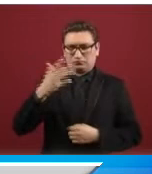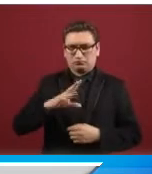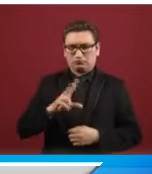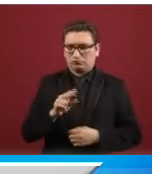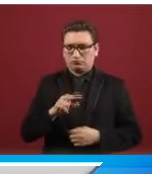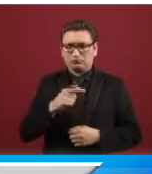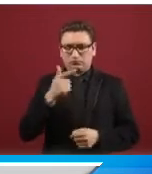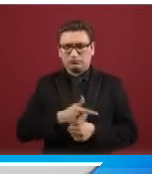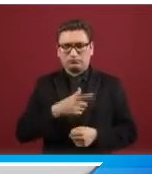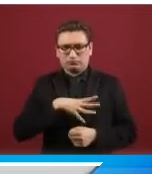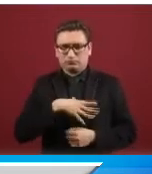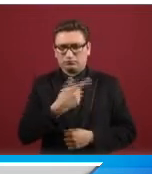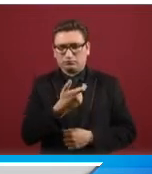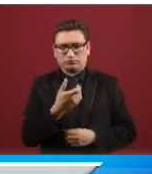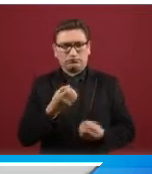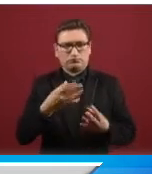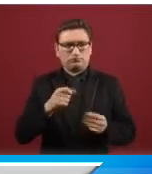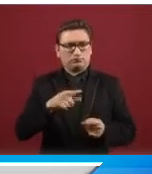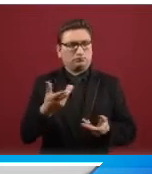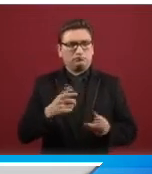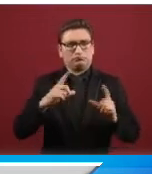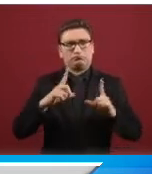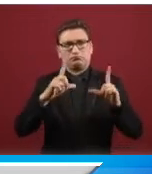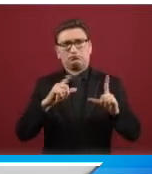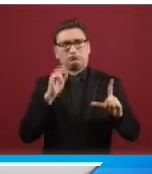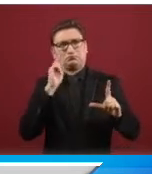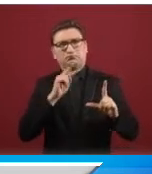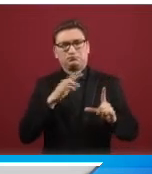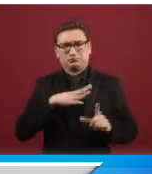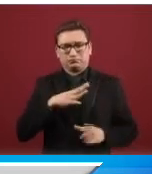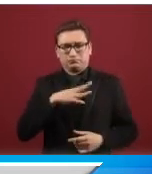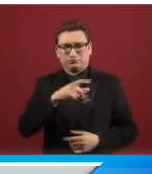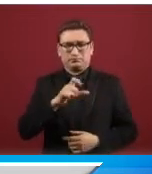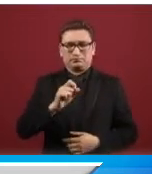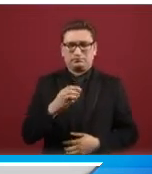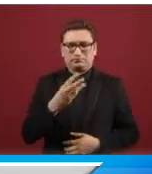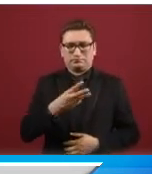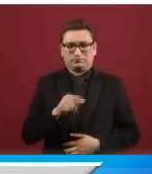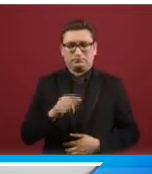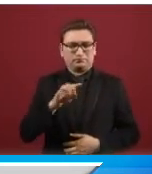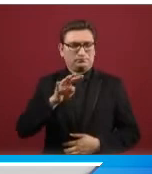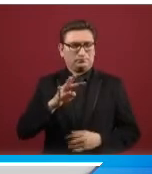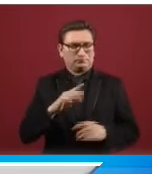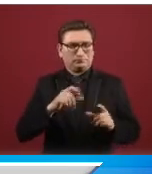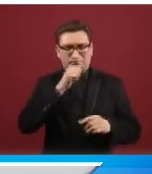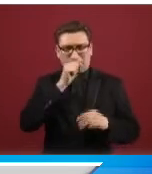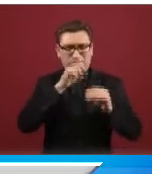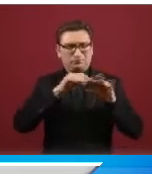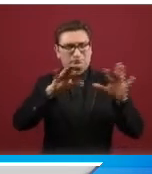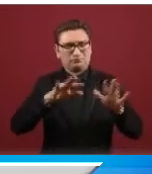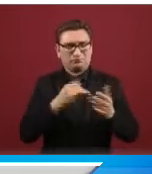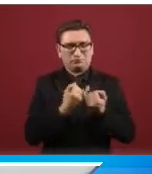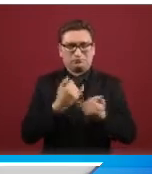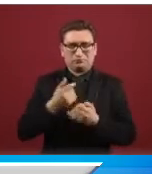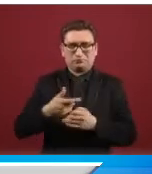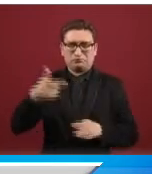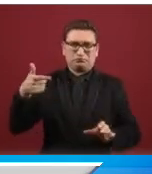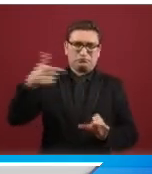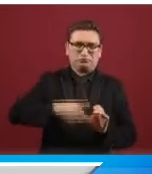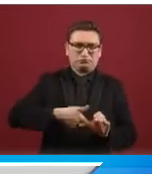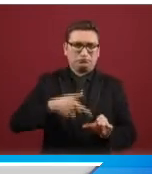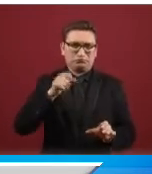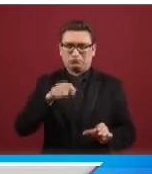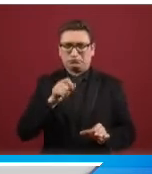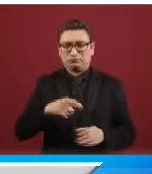marca Gutiérrez Margarita a 8.73 por litro. Fuentes Ener, CRE y Profeco. Se aprovecha para anunciar del lanzamiento